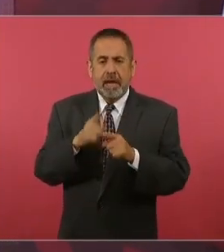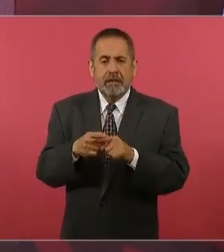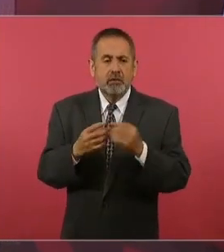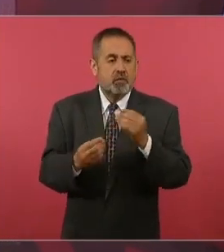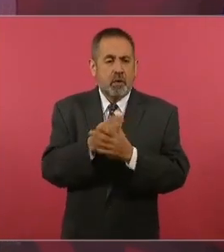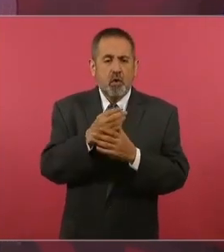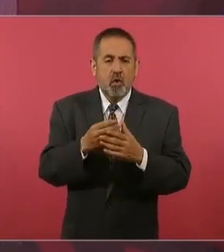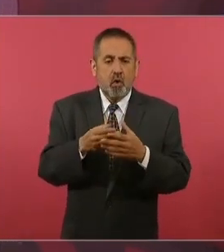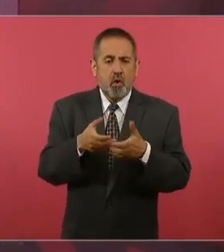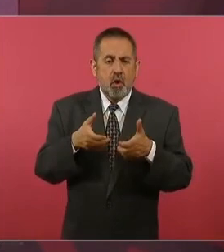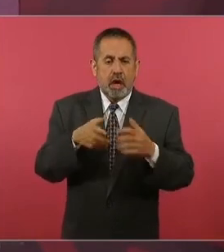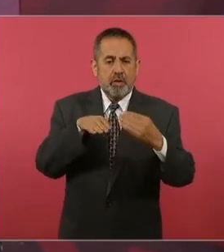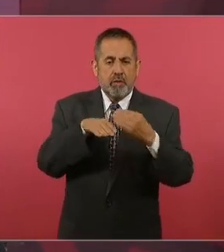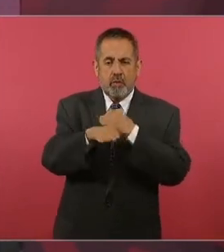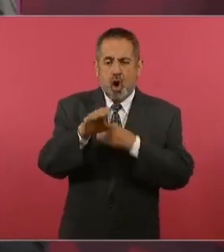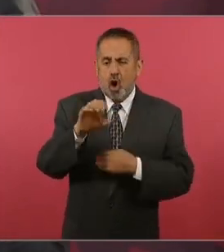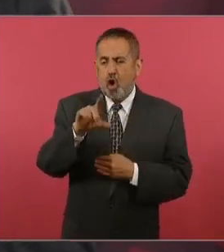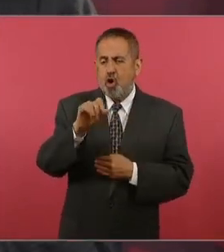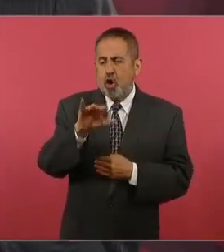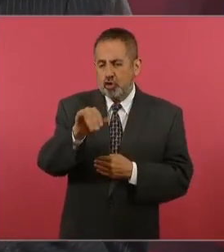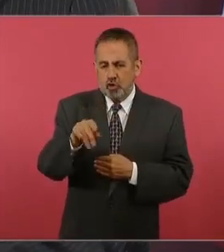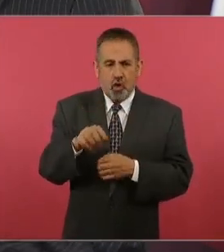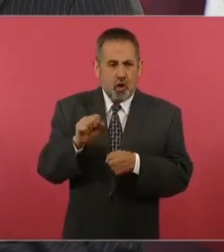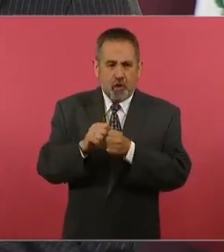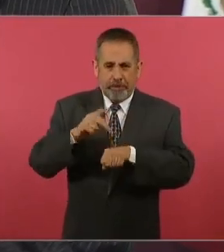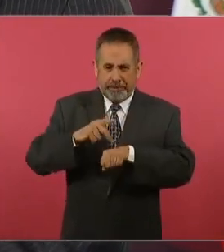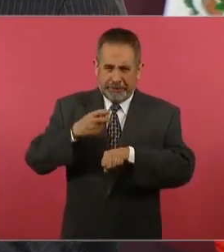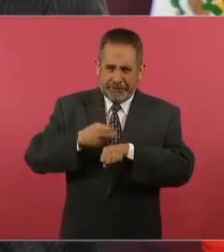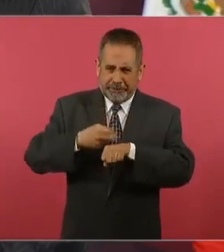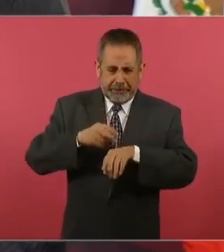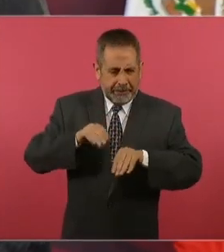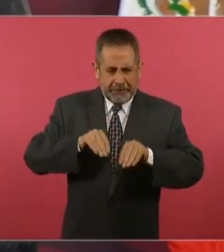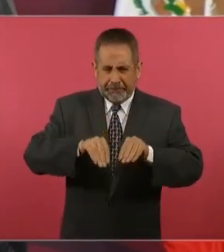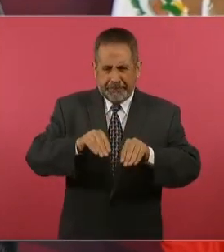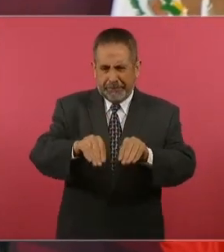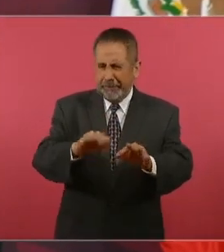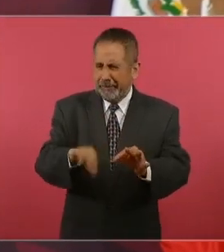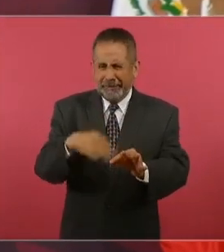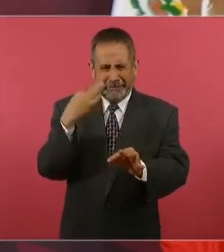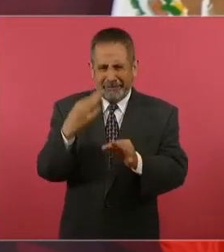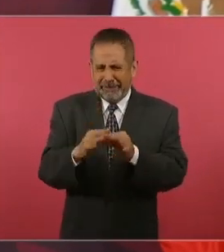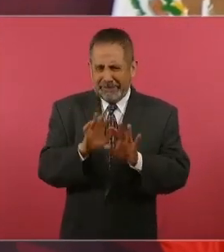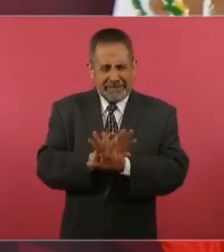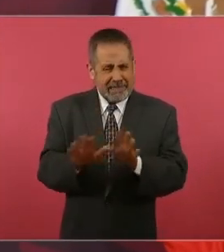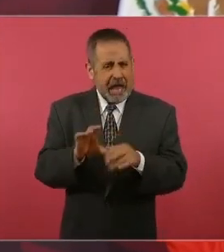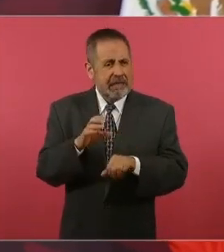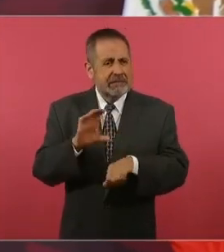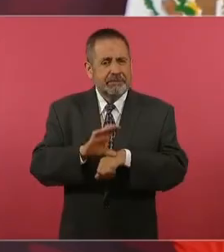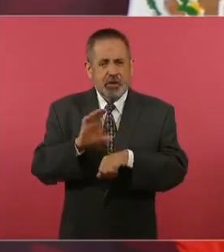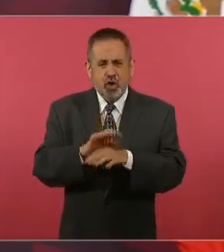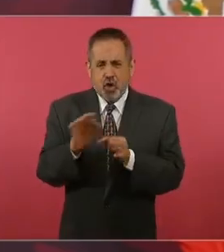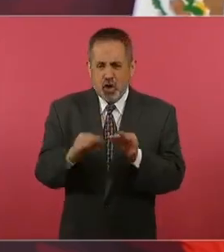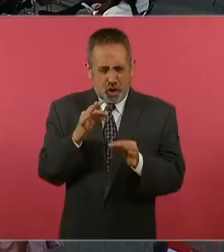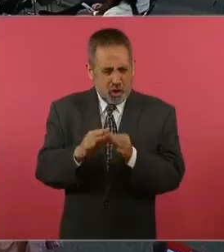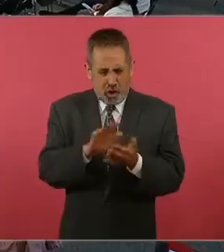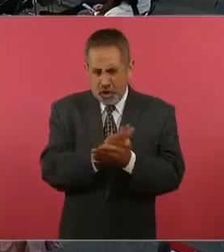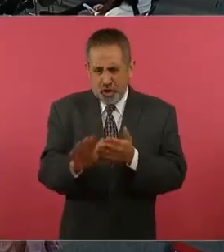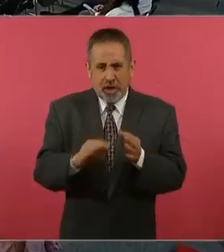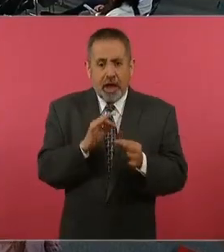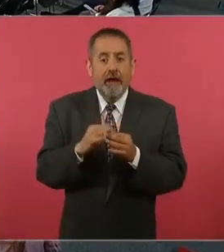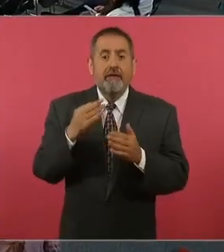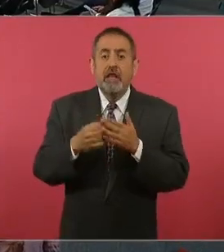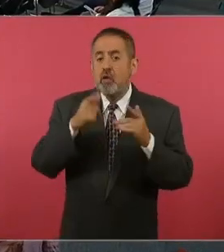Boulevard Colosio, que se pavimentó con concreto, ya se terminó, falta nada más la instalación